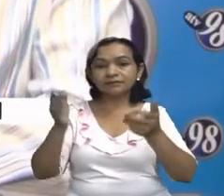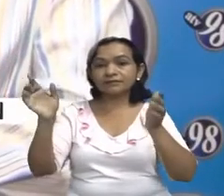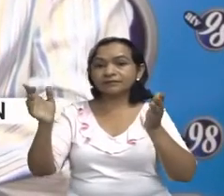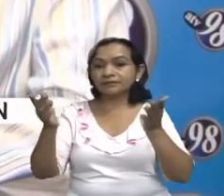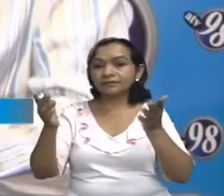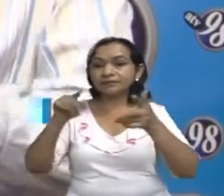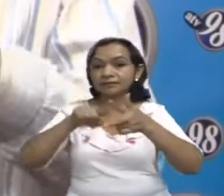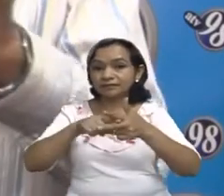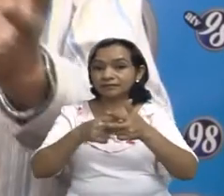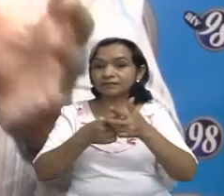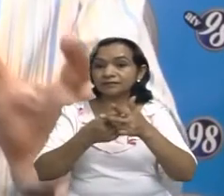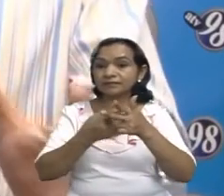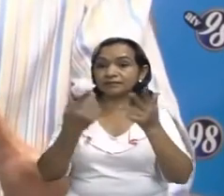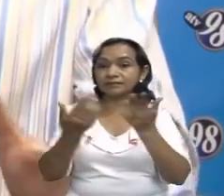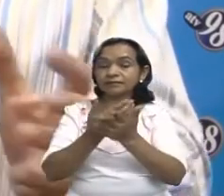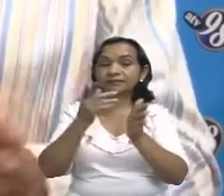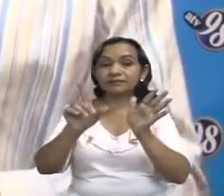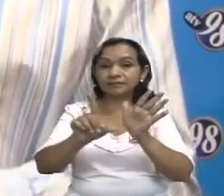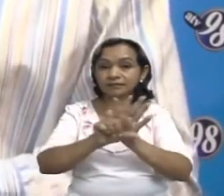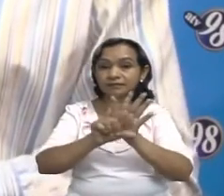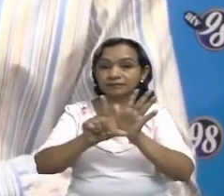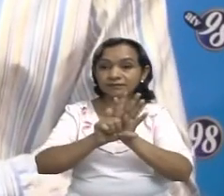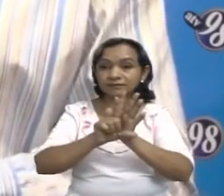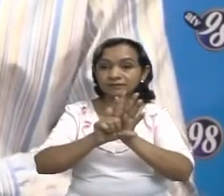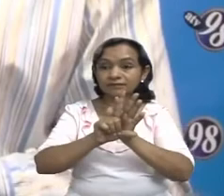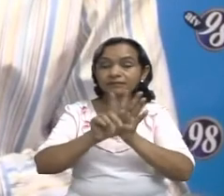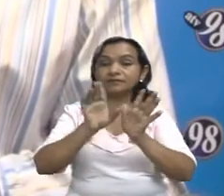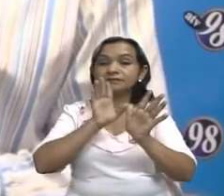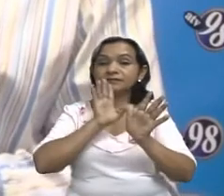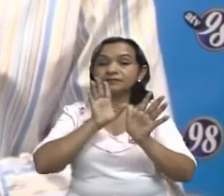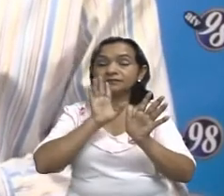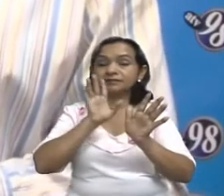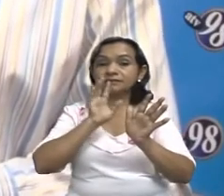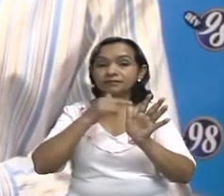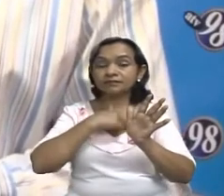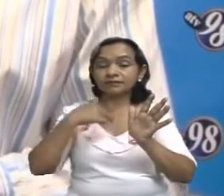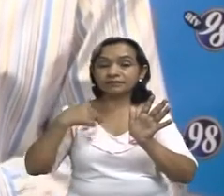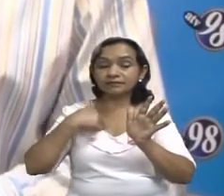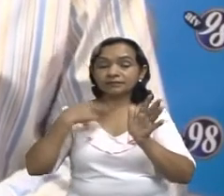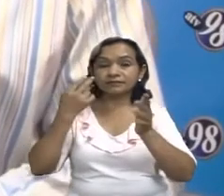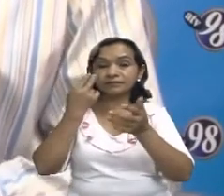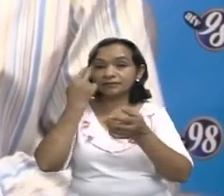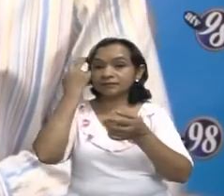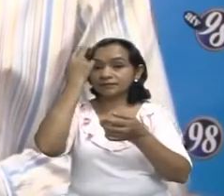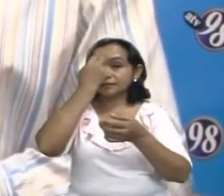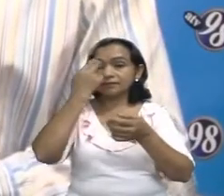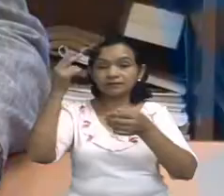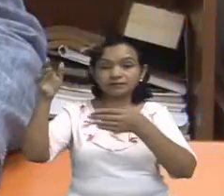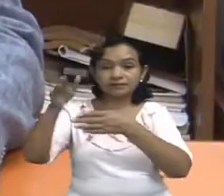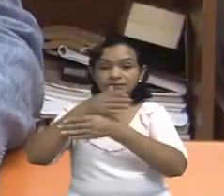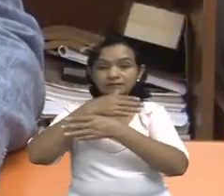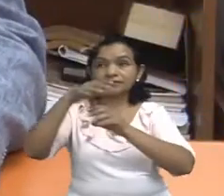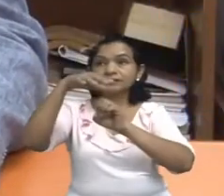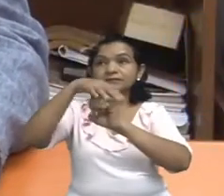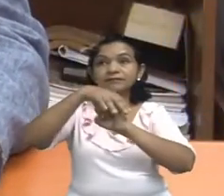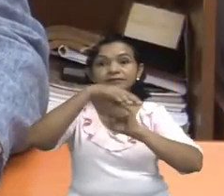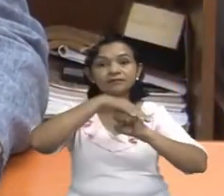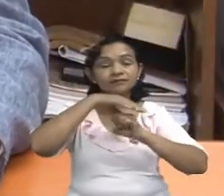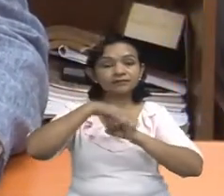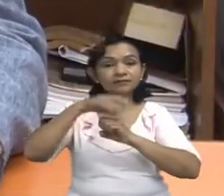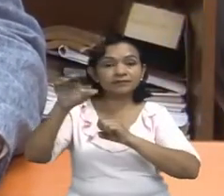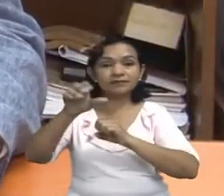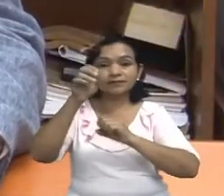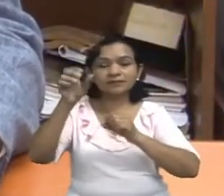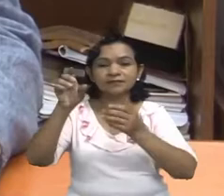las iniciativas que se estaban discutiendo o que se estaban consultando en las comisiones. Surgieron otras iniciativas como